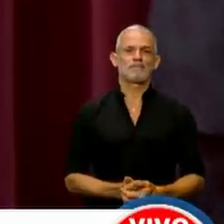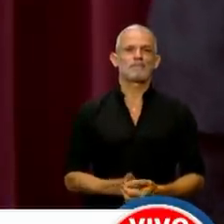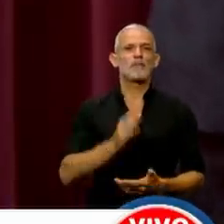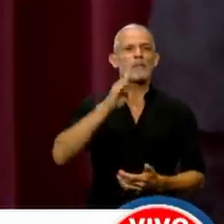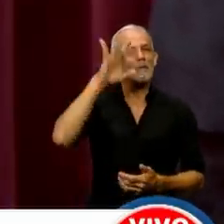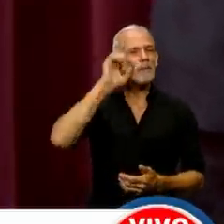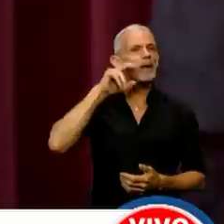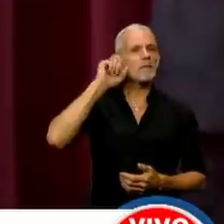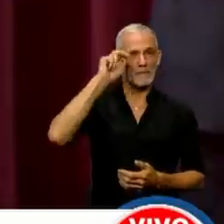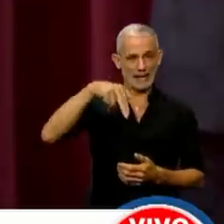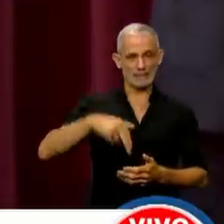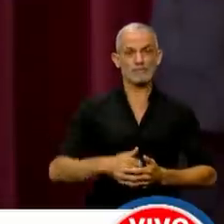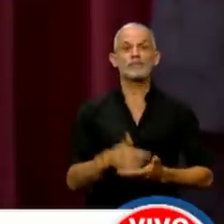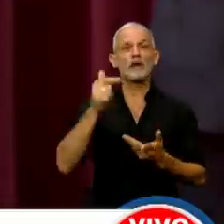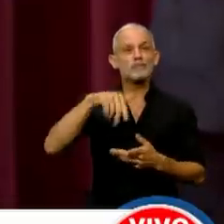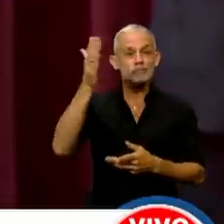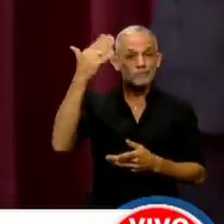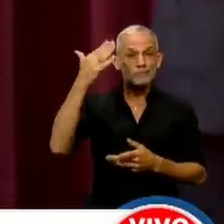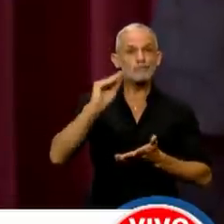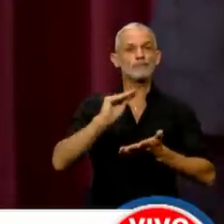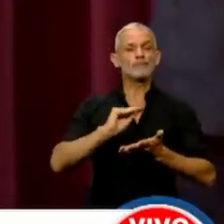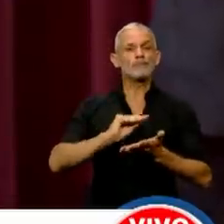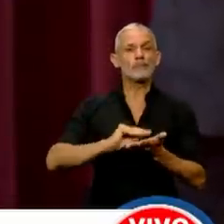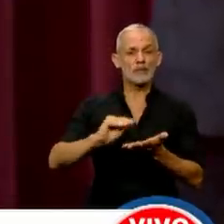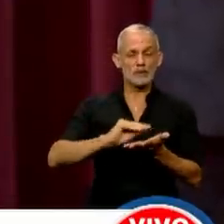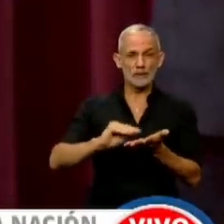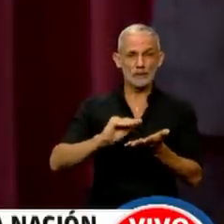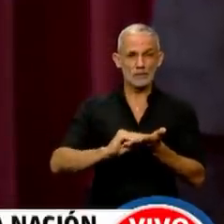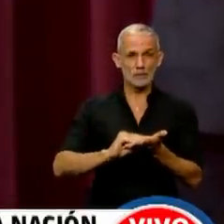bregman en el uso de la palabra